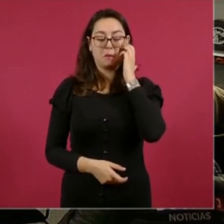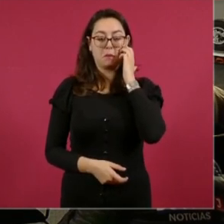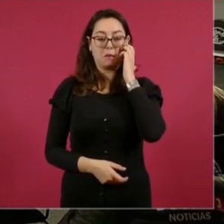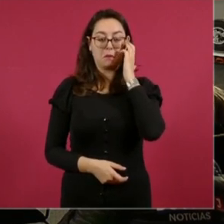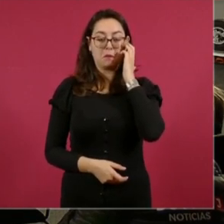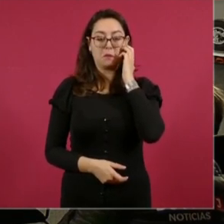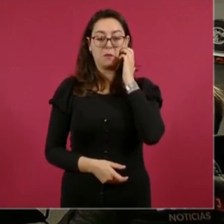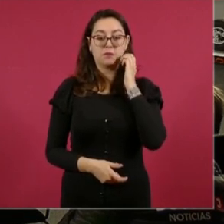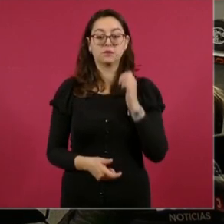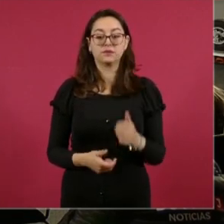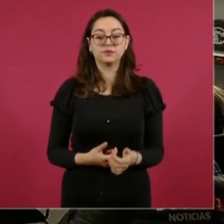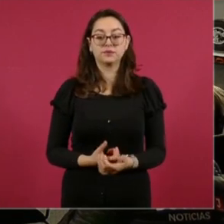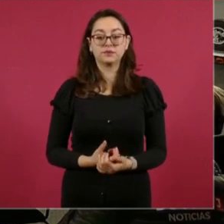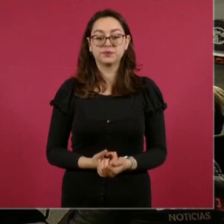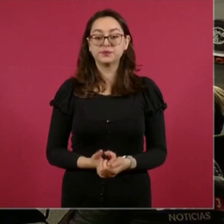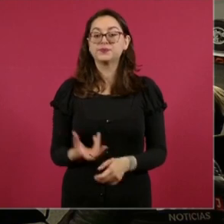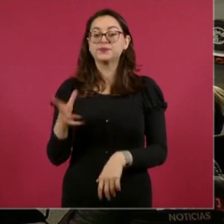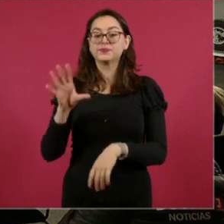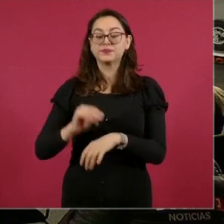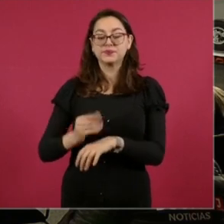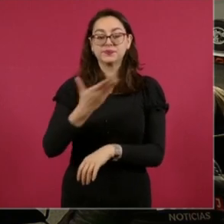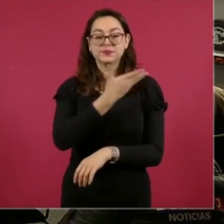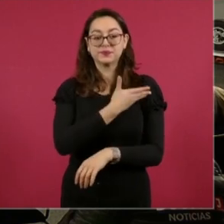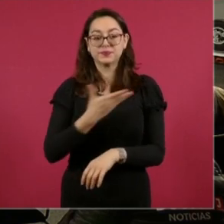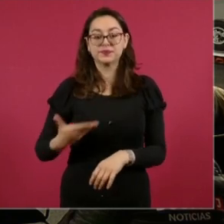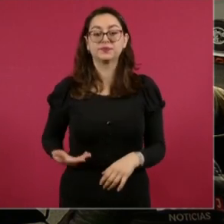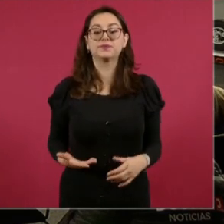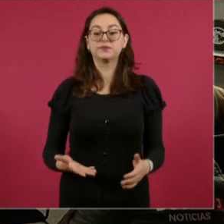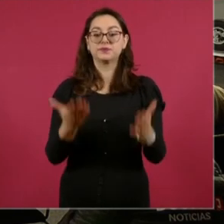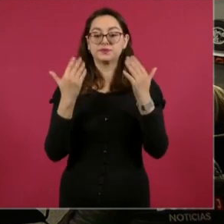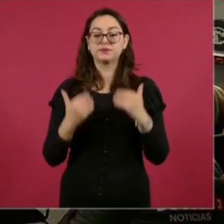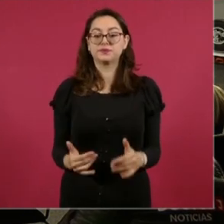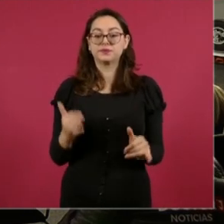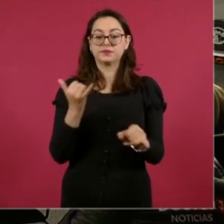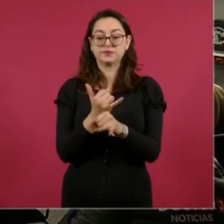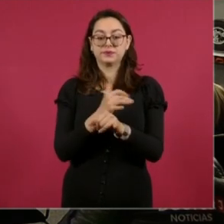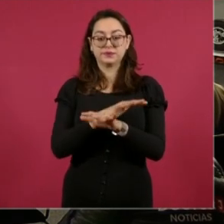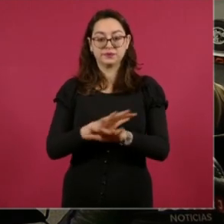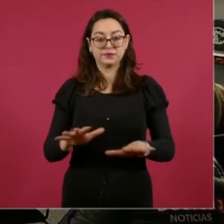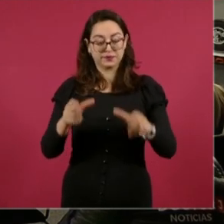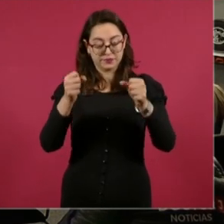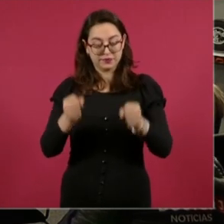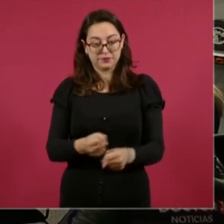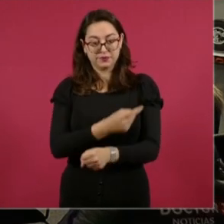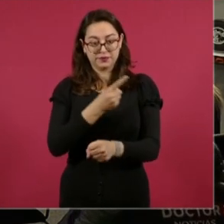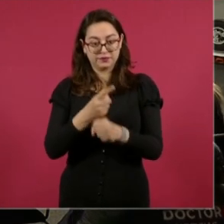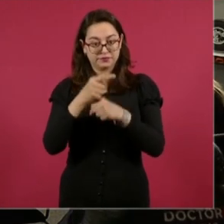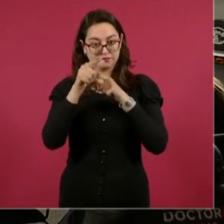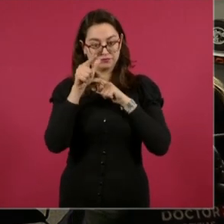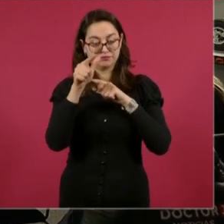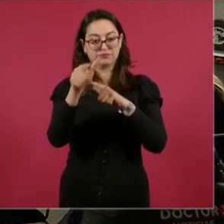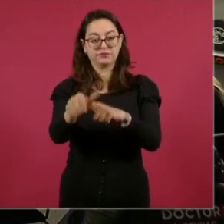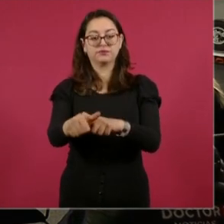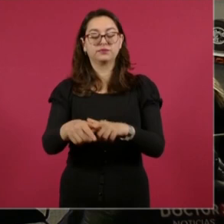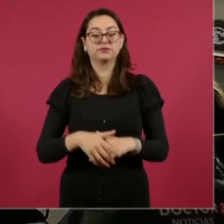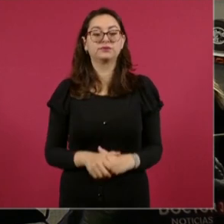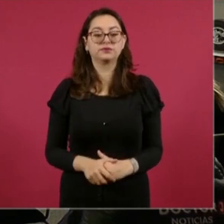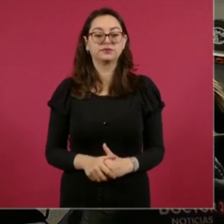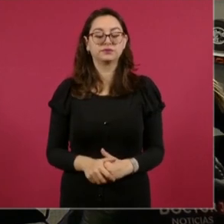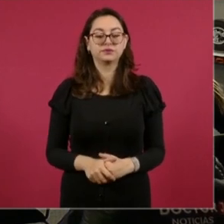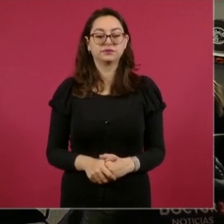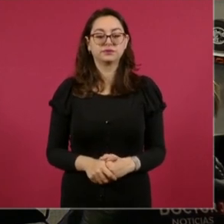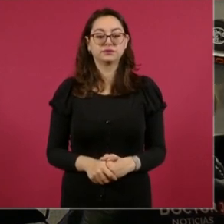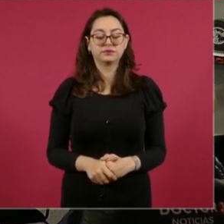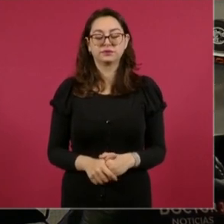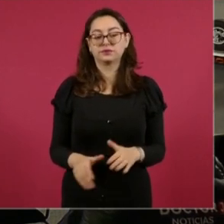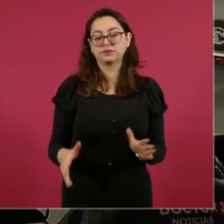Gracias. Con permiso, señor presidente, continuamos con el informe de seguridad conjunto. En este periodo,